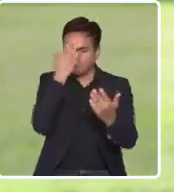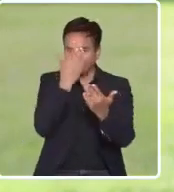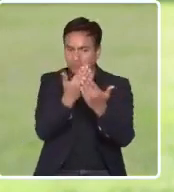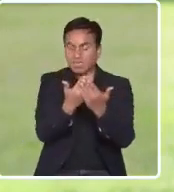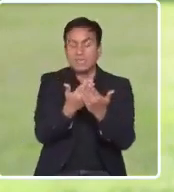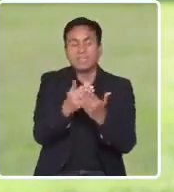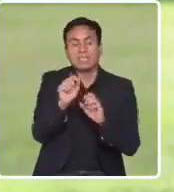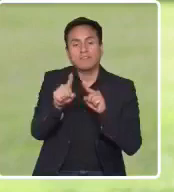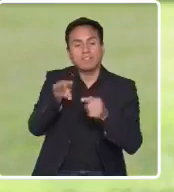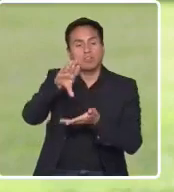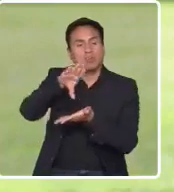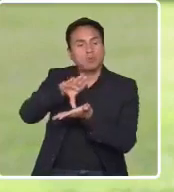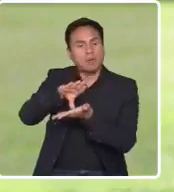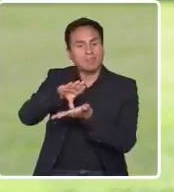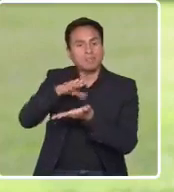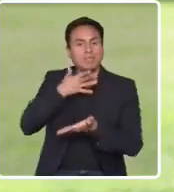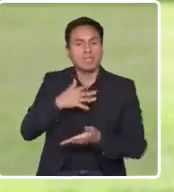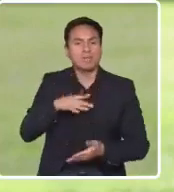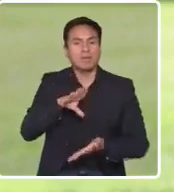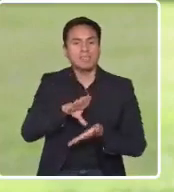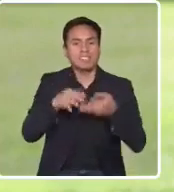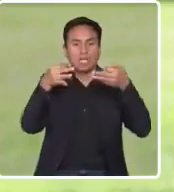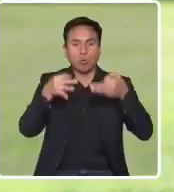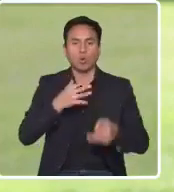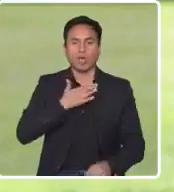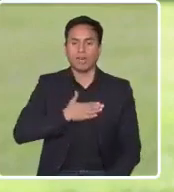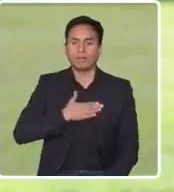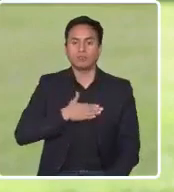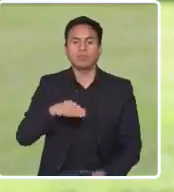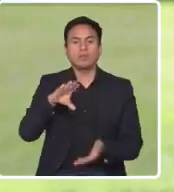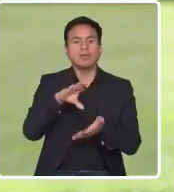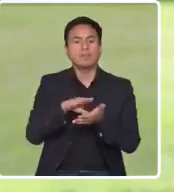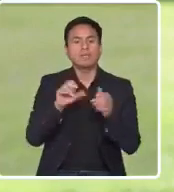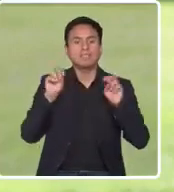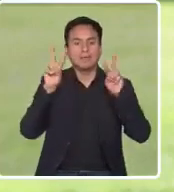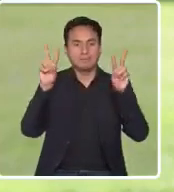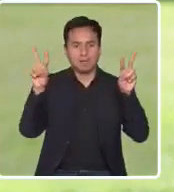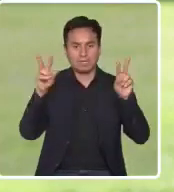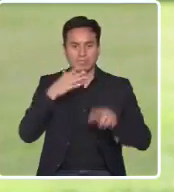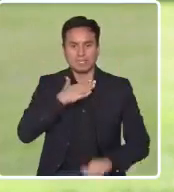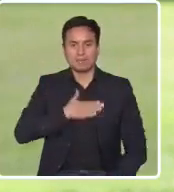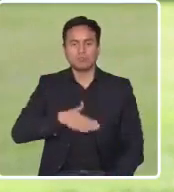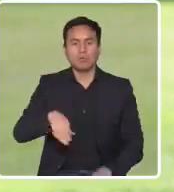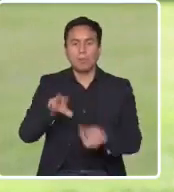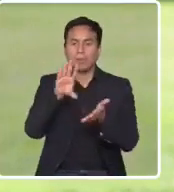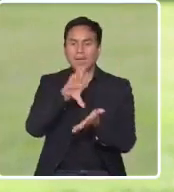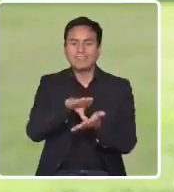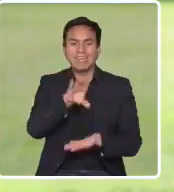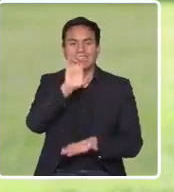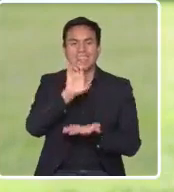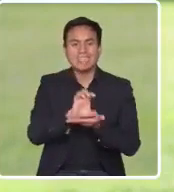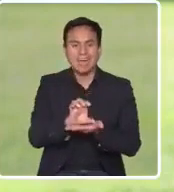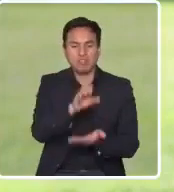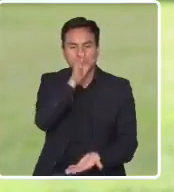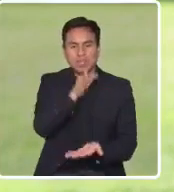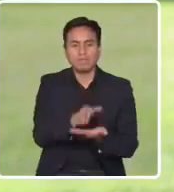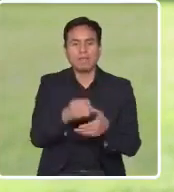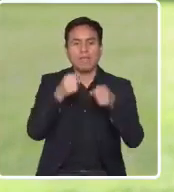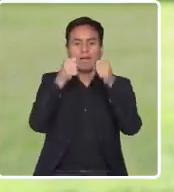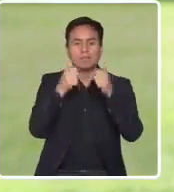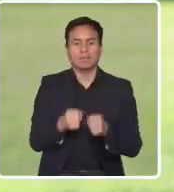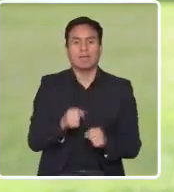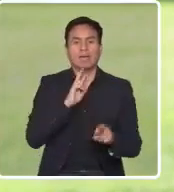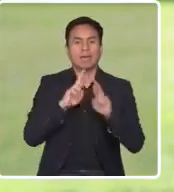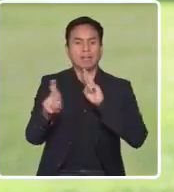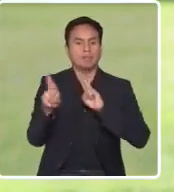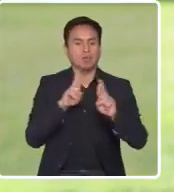en defensa de nuestro país, porque queremos ser un país seguro, queremos un país en paz y queremos un país donde el Estado tenga las capacidades y